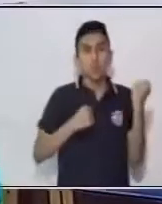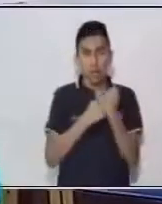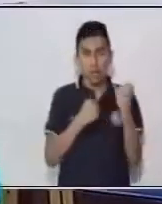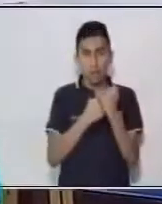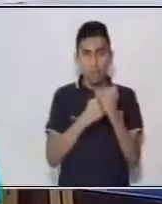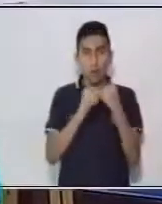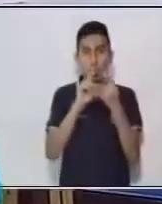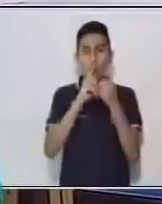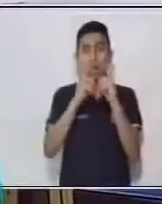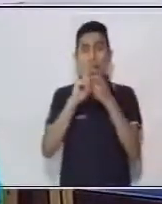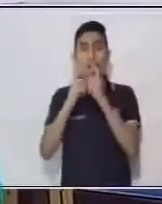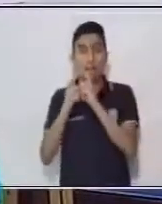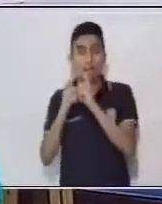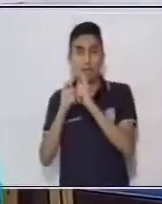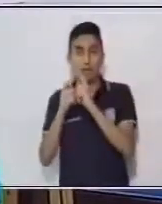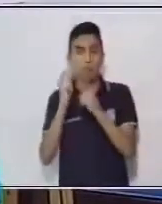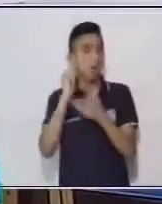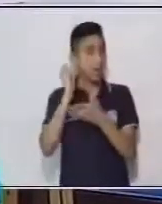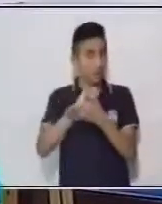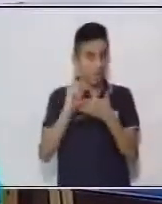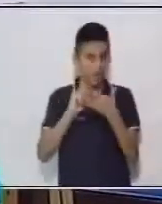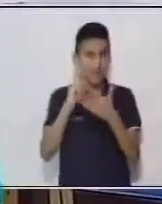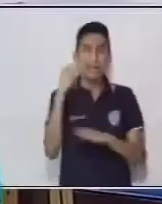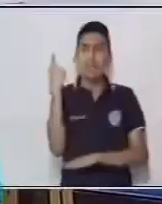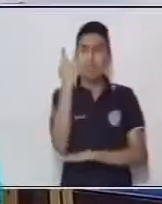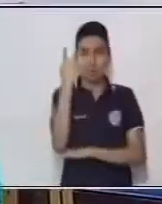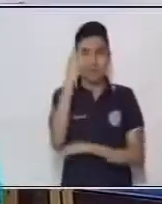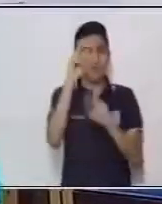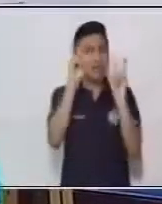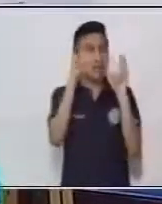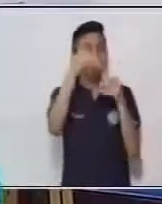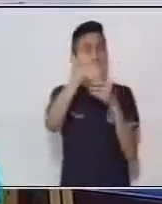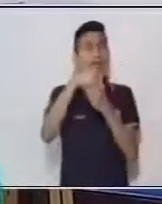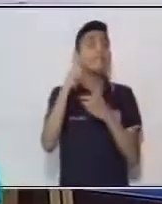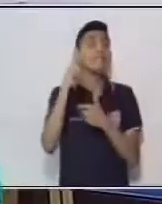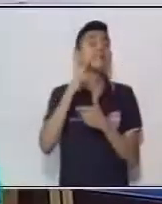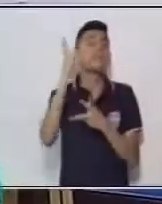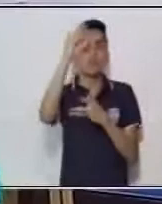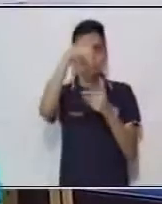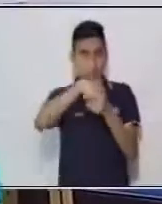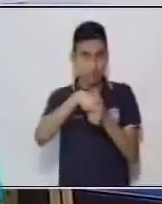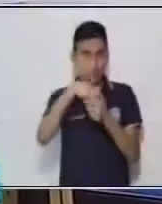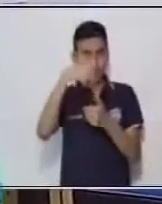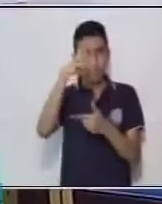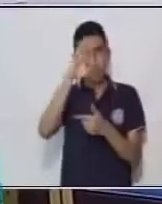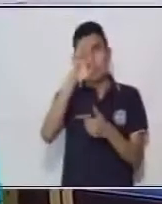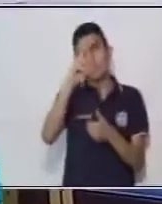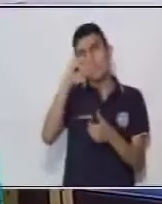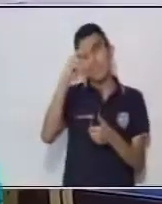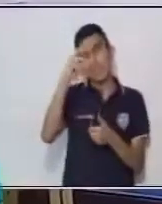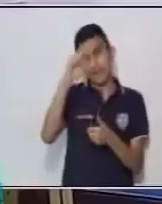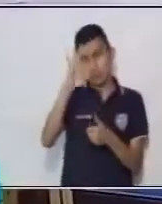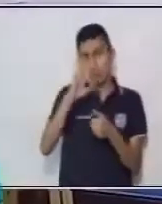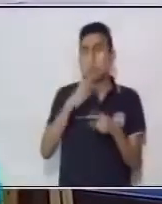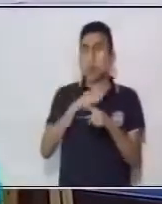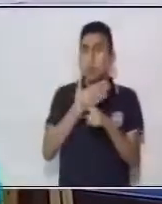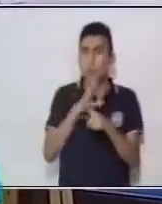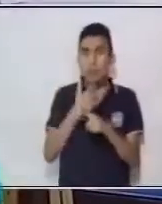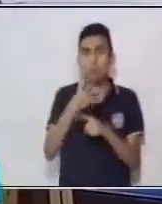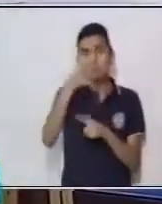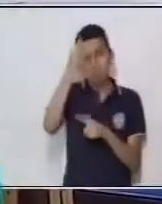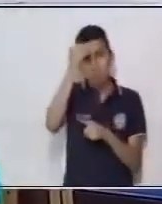accidentes gramaticales, así como la importancia del verbo dentro del predicado. Comparte lo que aprendiste con alguien